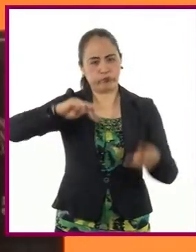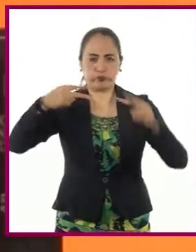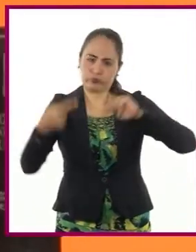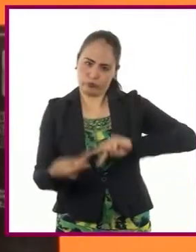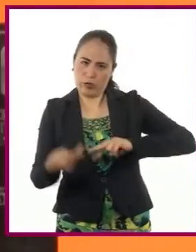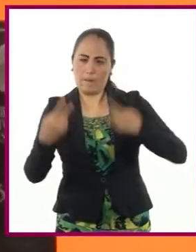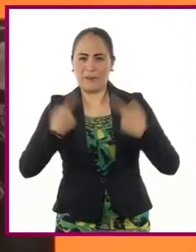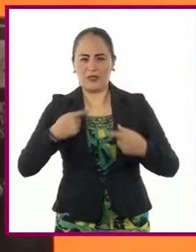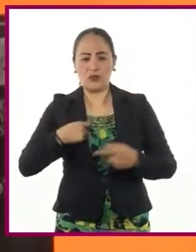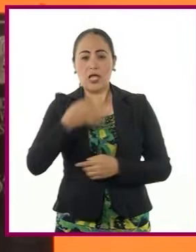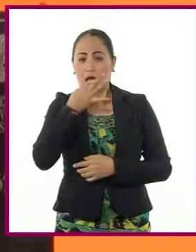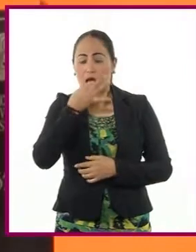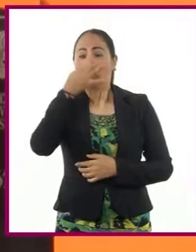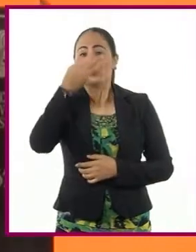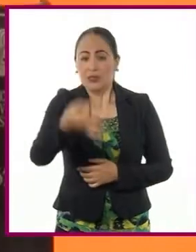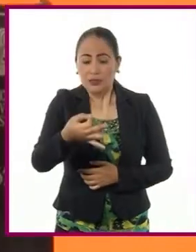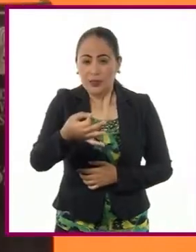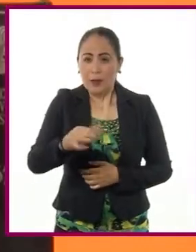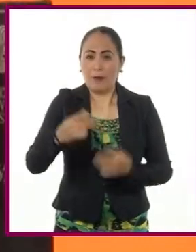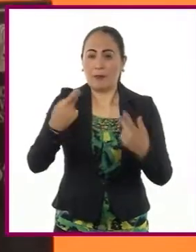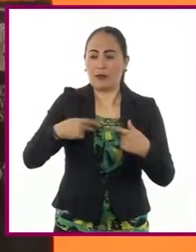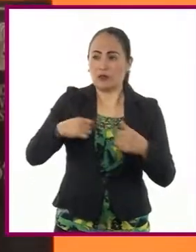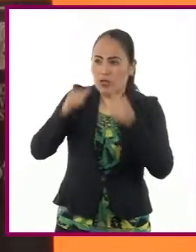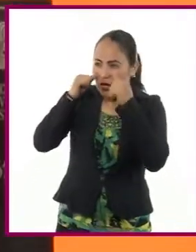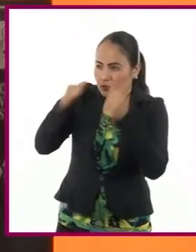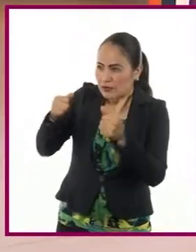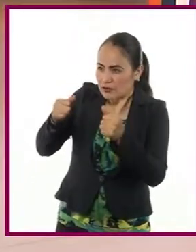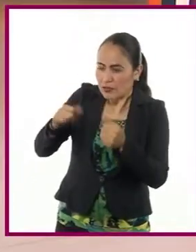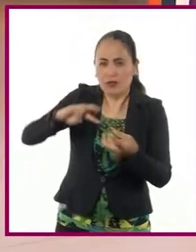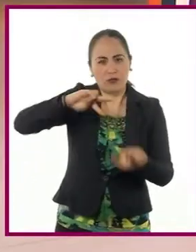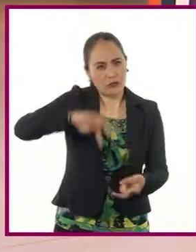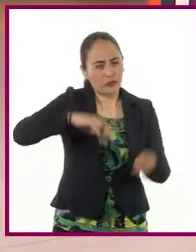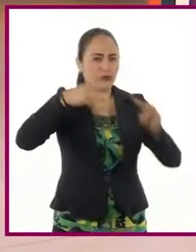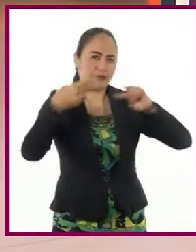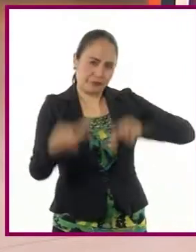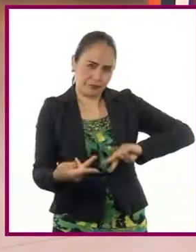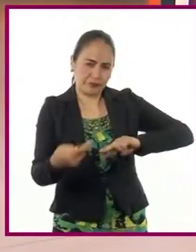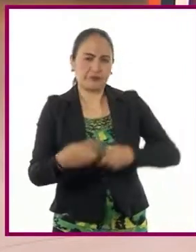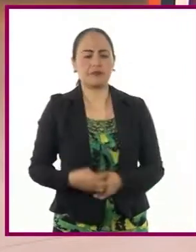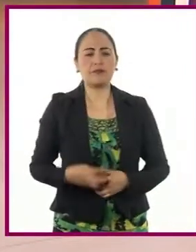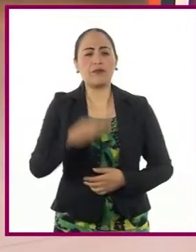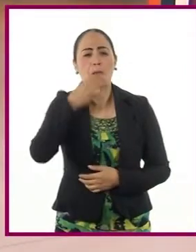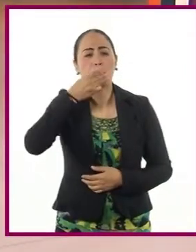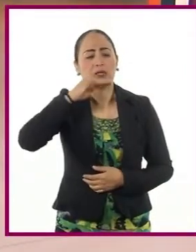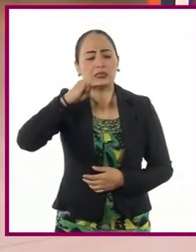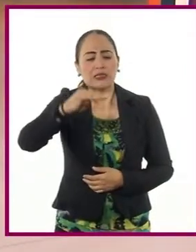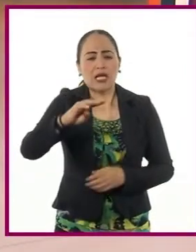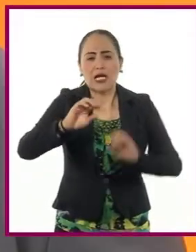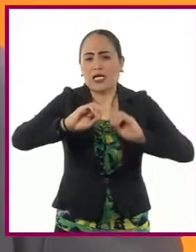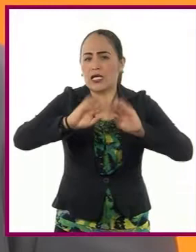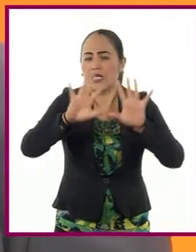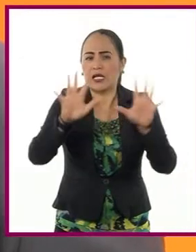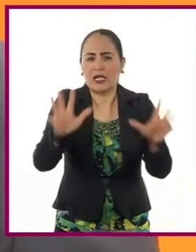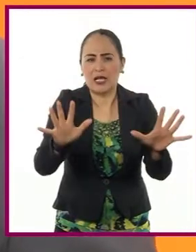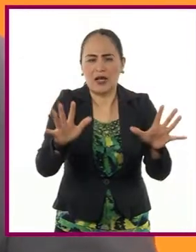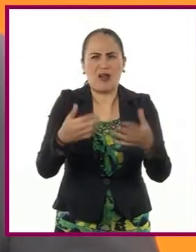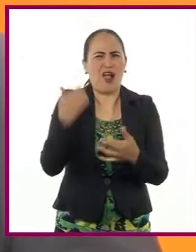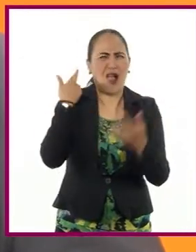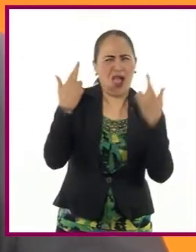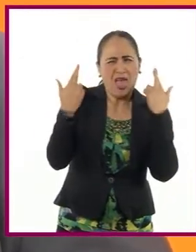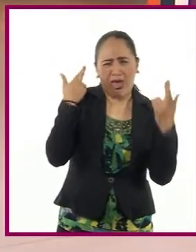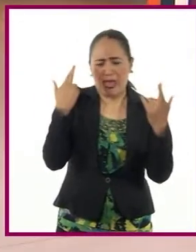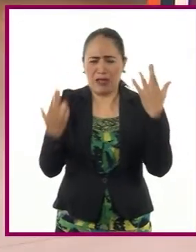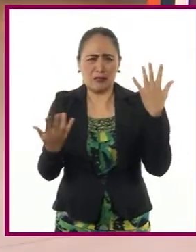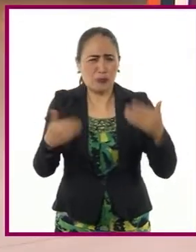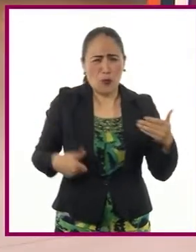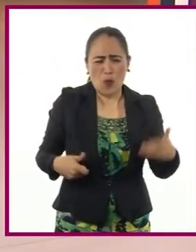el emisor del mensaje, otro el receptor y viceversa. El mensaje debe fluir con claridad y libre de ruido. Es por